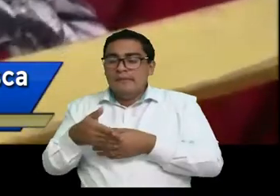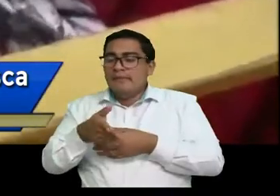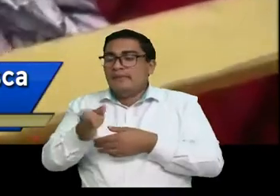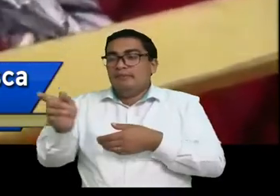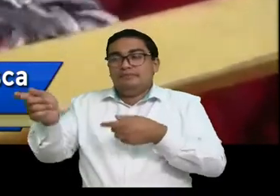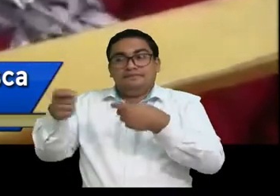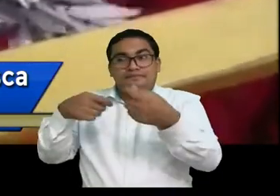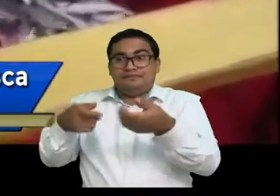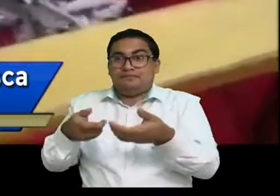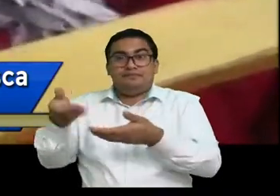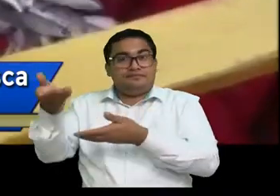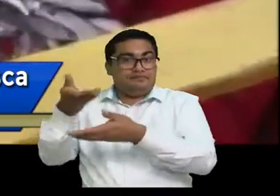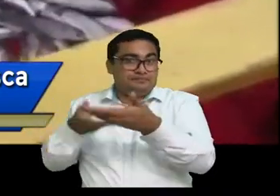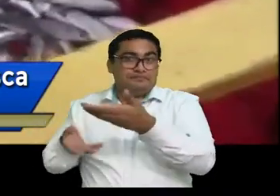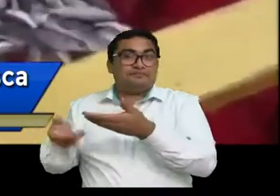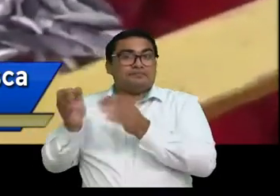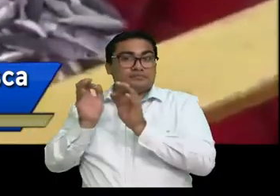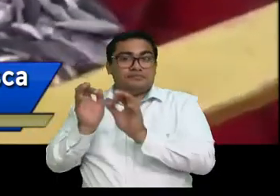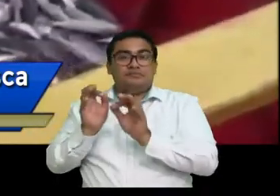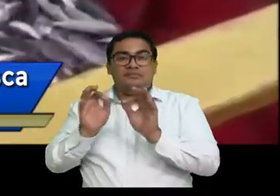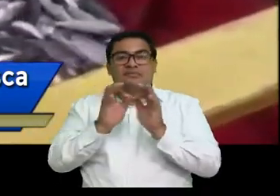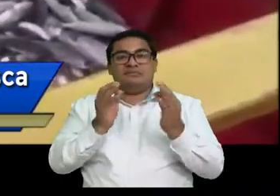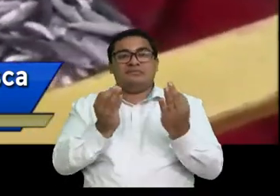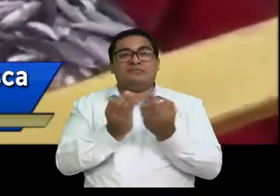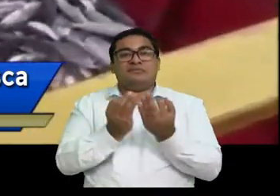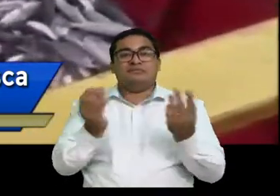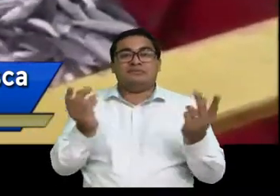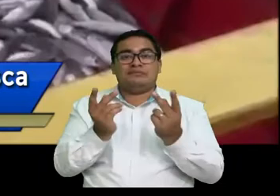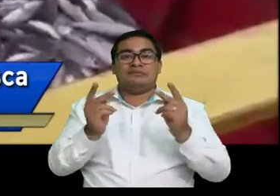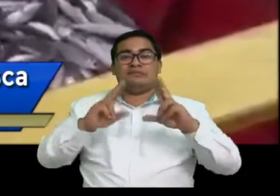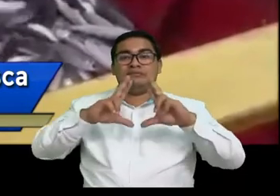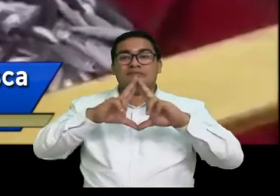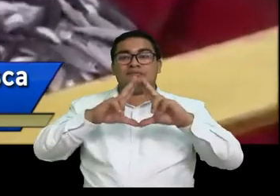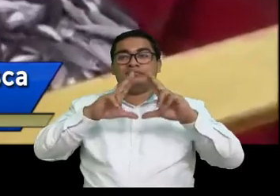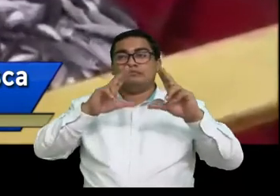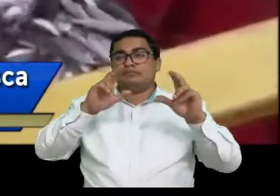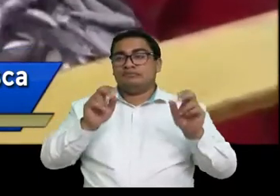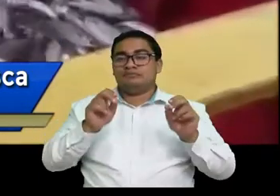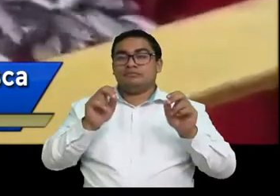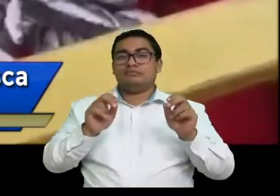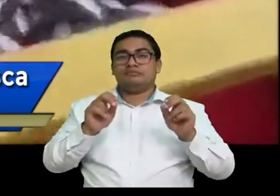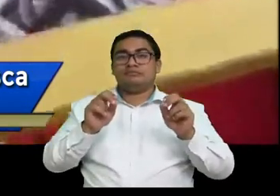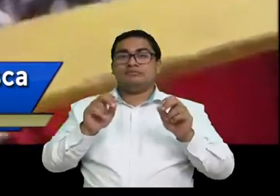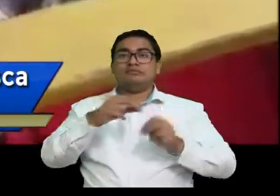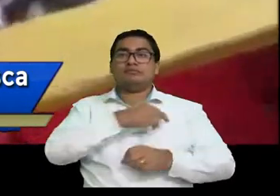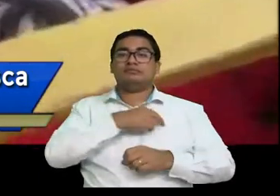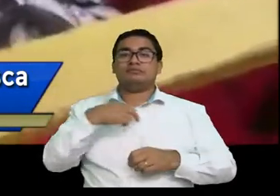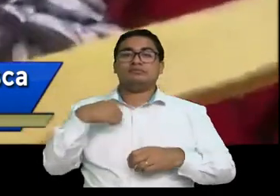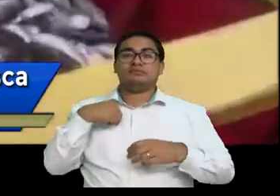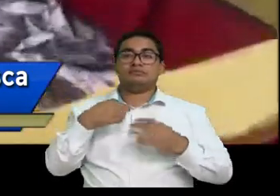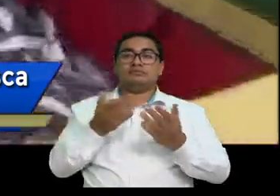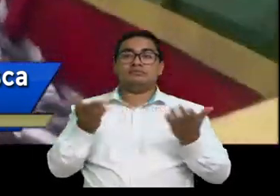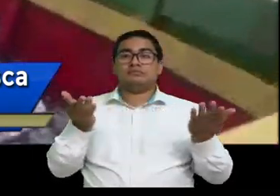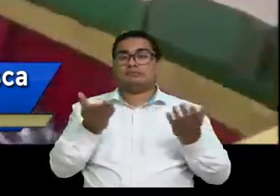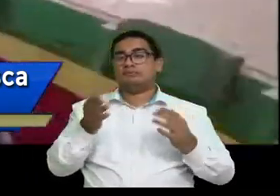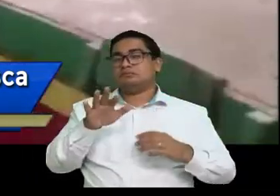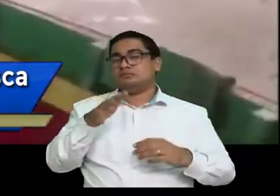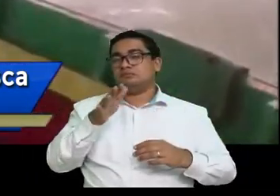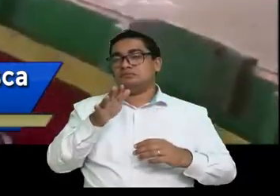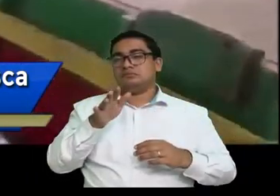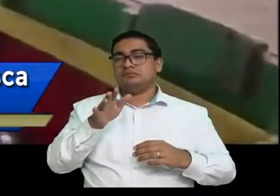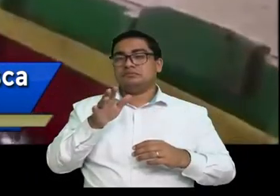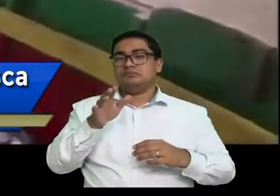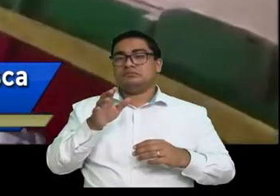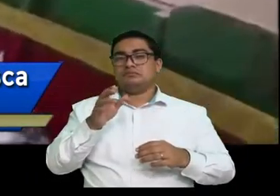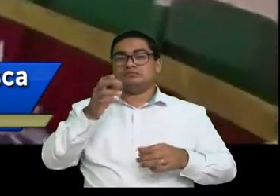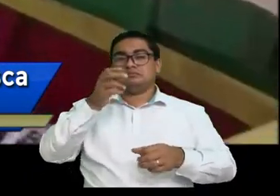familia nicaragüense. Aquí la acuicultura se ha desarrollado alrededor de